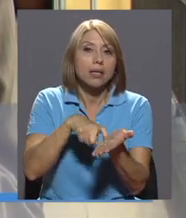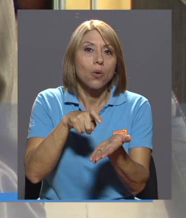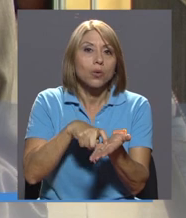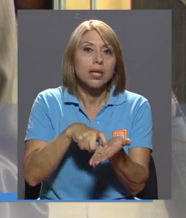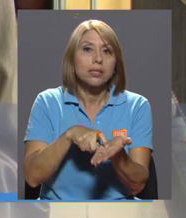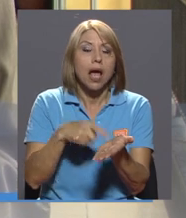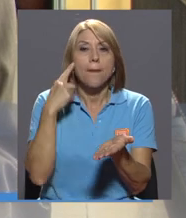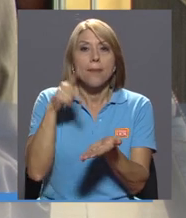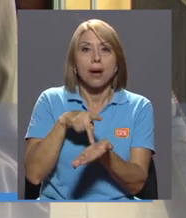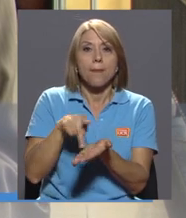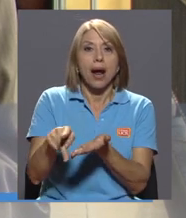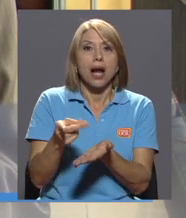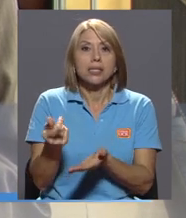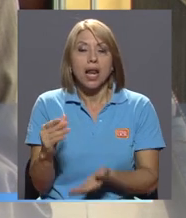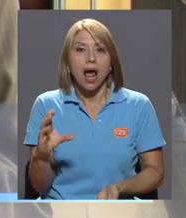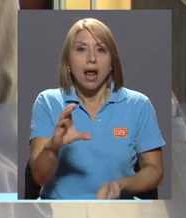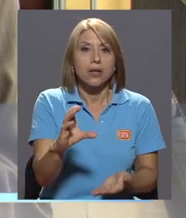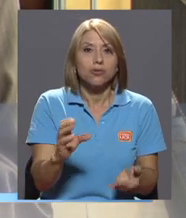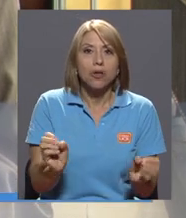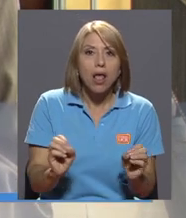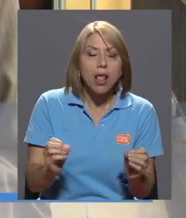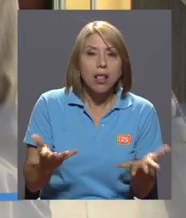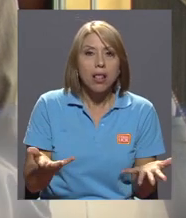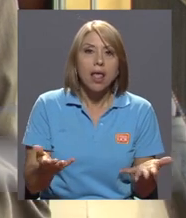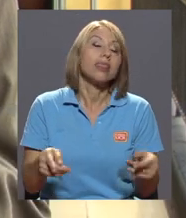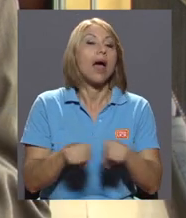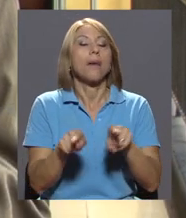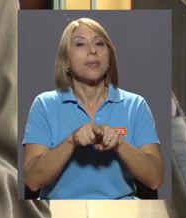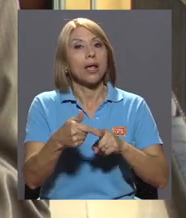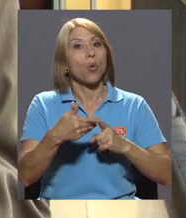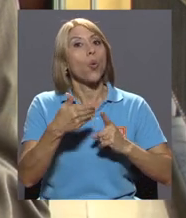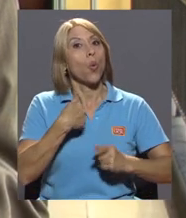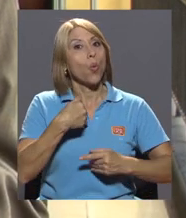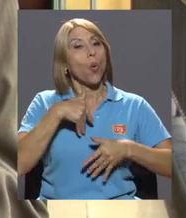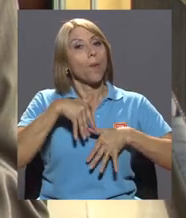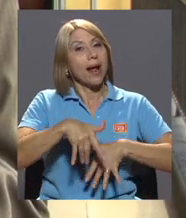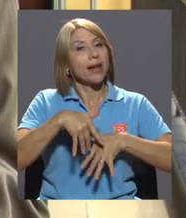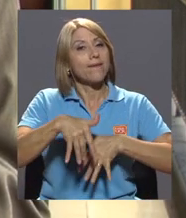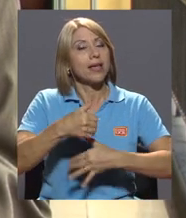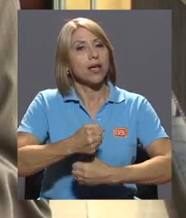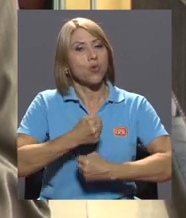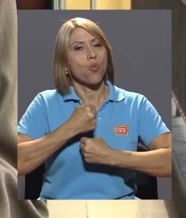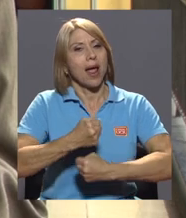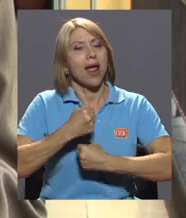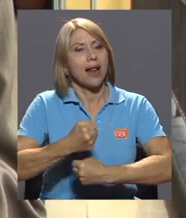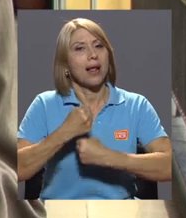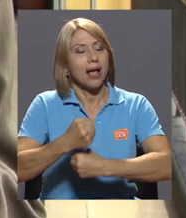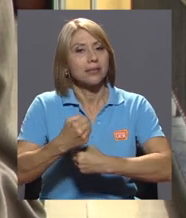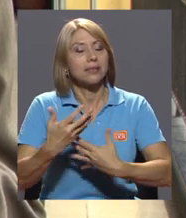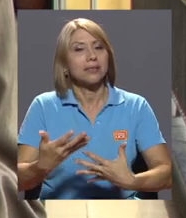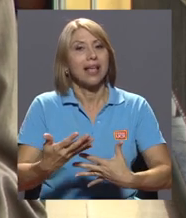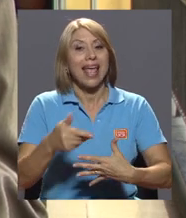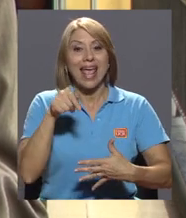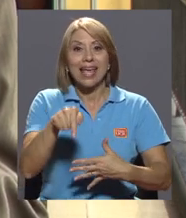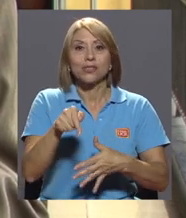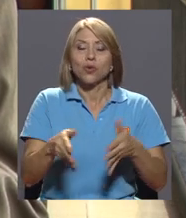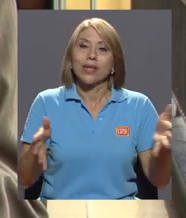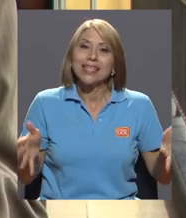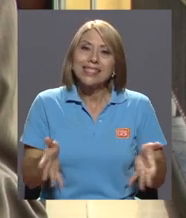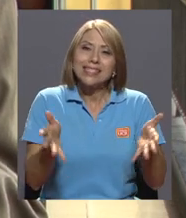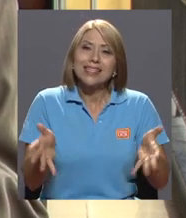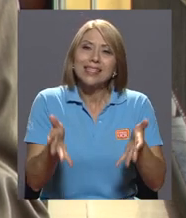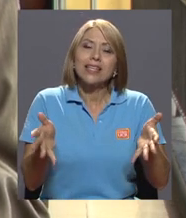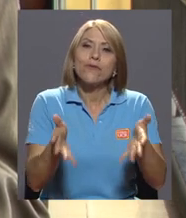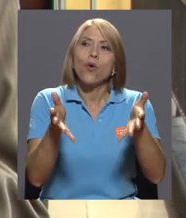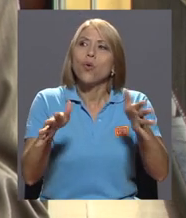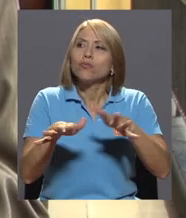salarios. El hecho de que habían manifestaciones y que hubo huelgas muy prolongadas definitivamente incentivó la creación